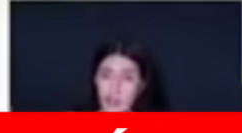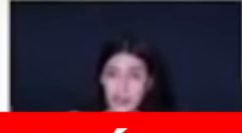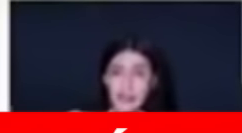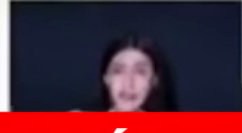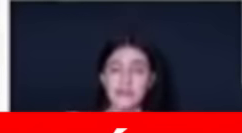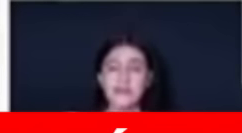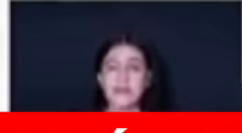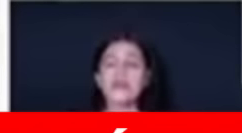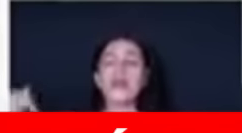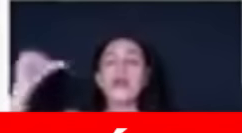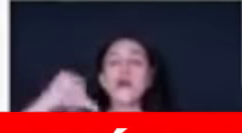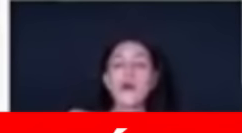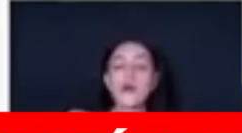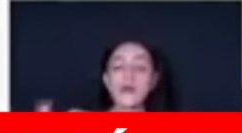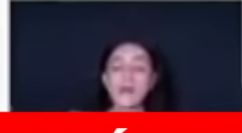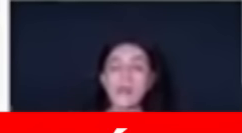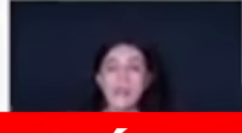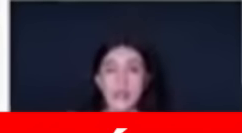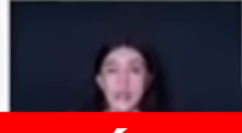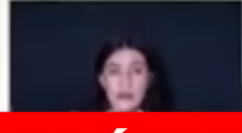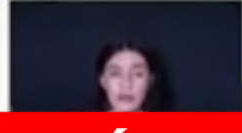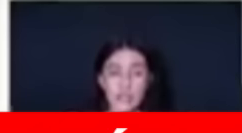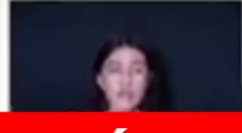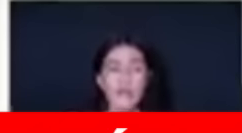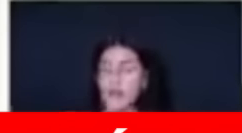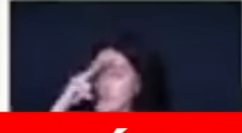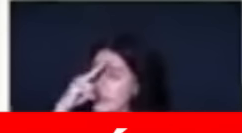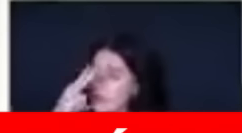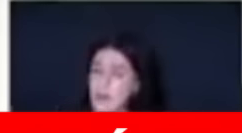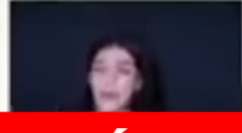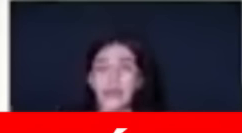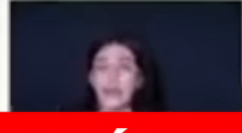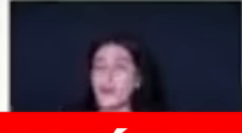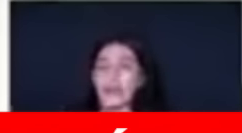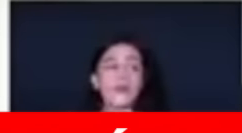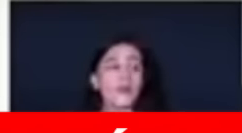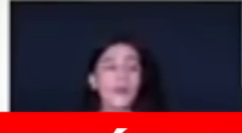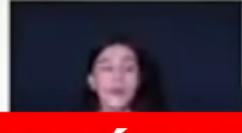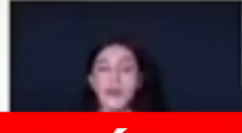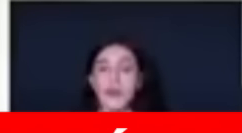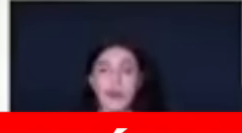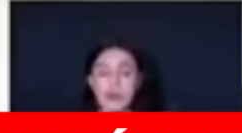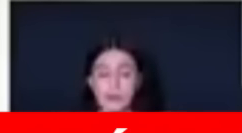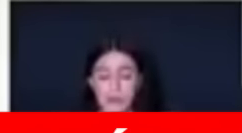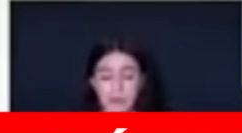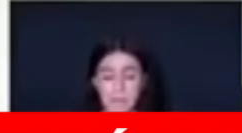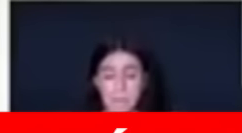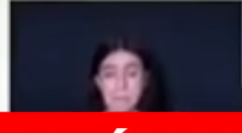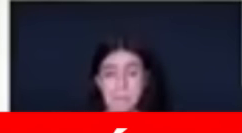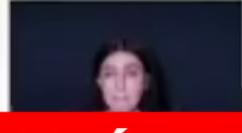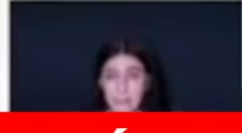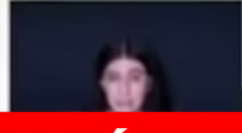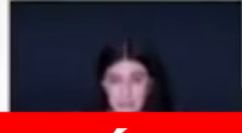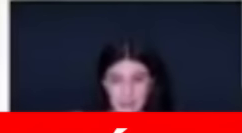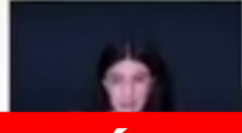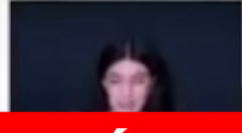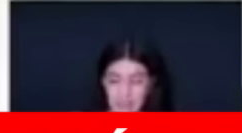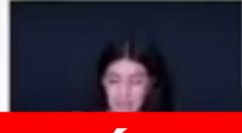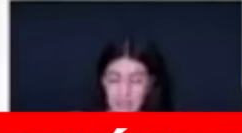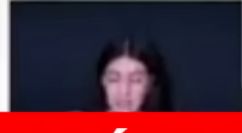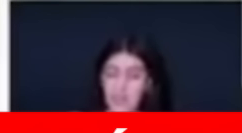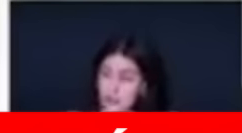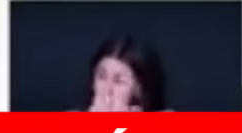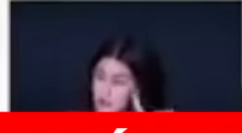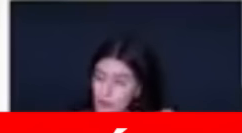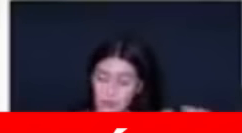estamos aquí y si lo es porque México no está condenado. Vamos a dar la lucha por nuestro